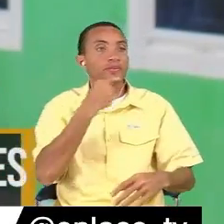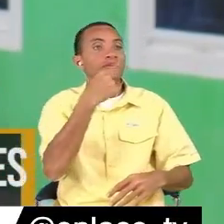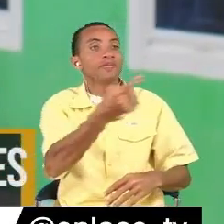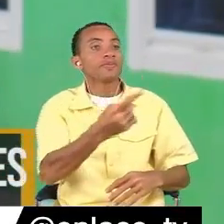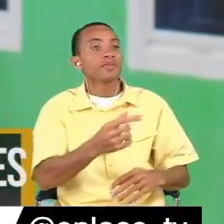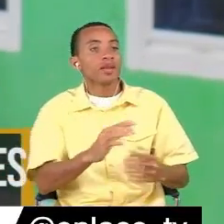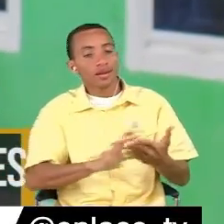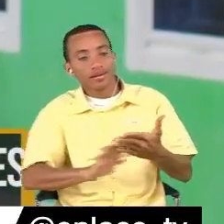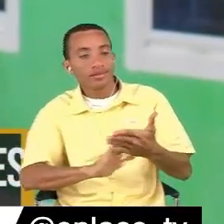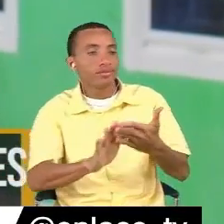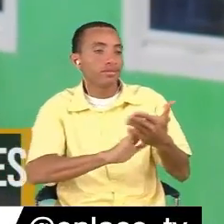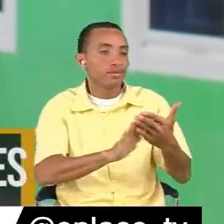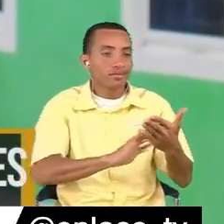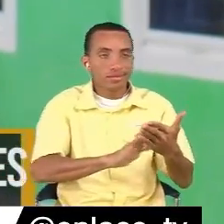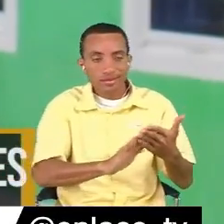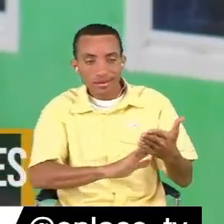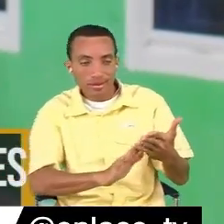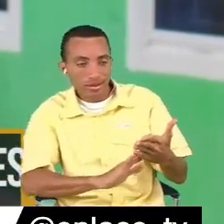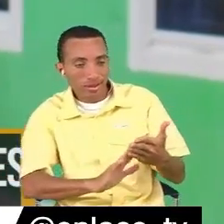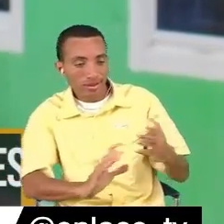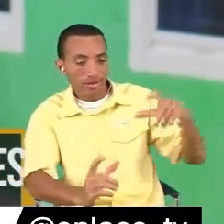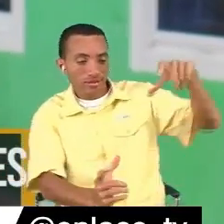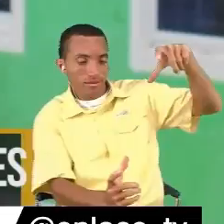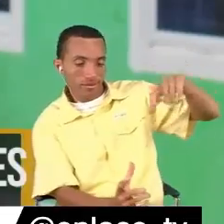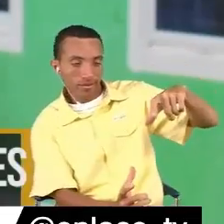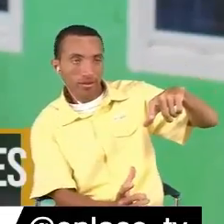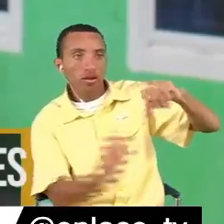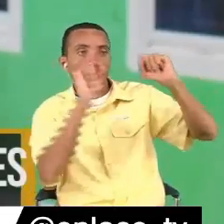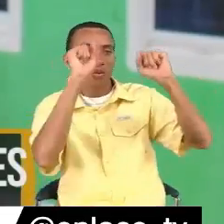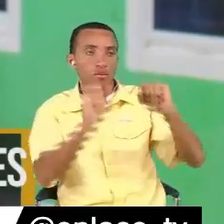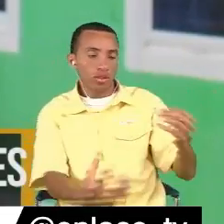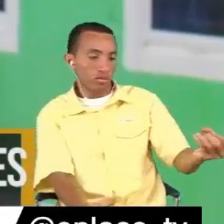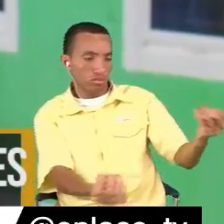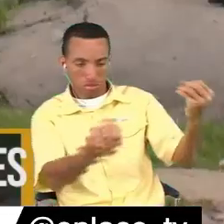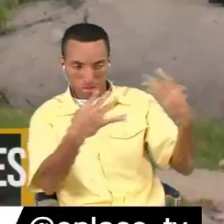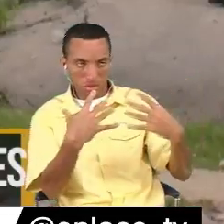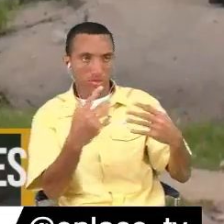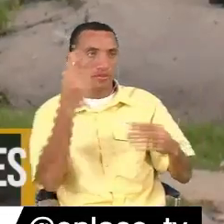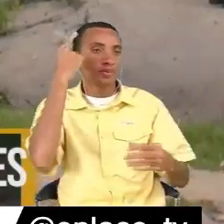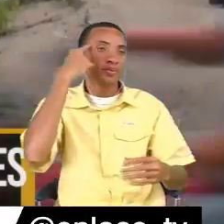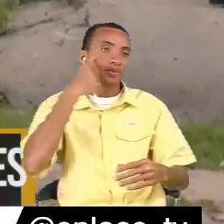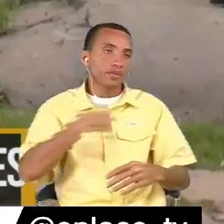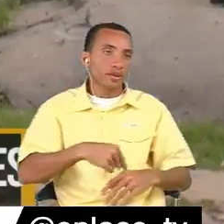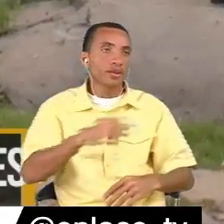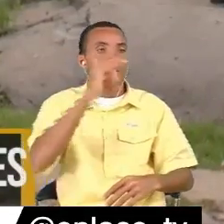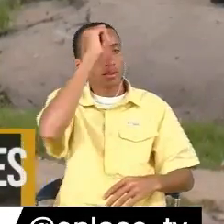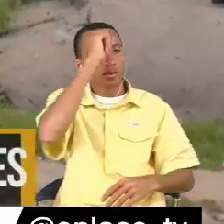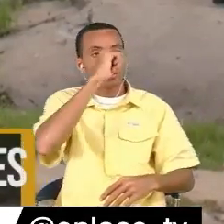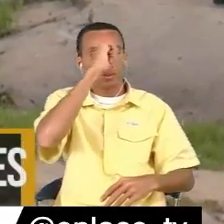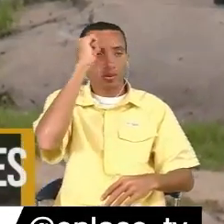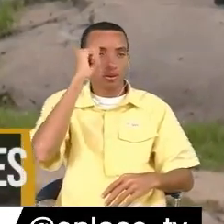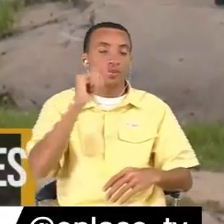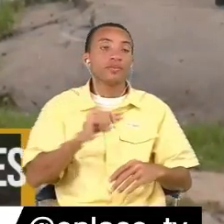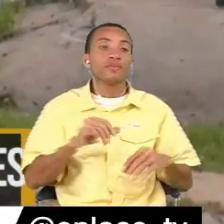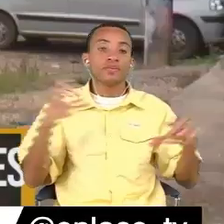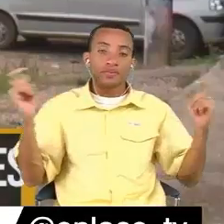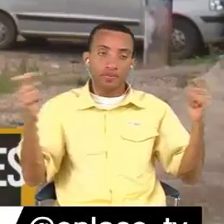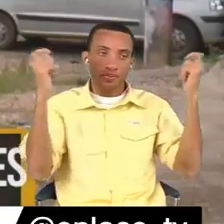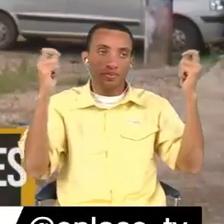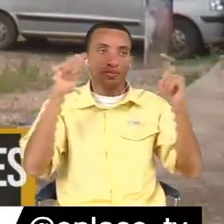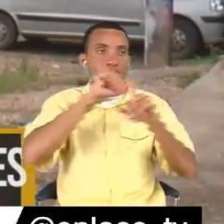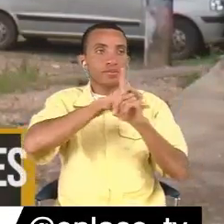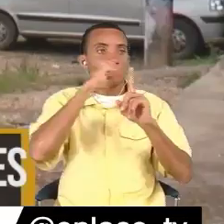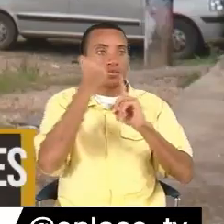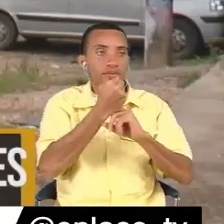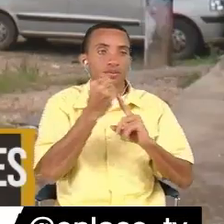arregla pues la llantica, el del montallanta, pues de que aquí también puede acercarse con las llantas el día domingo. Esta campaña social tiene por objetivo embellecer las zonas